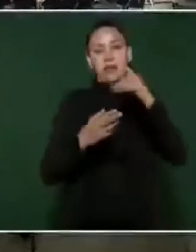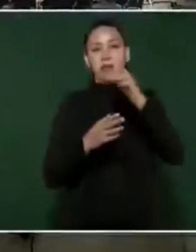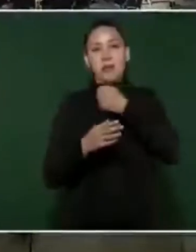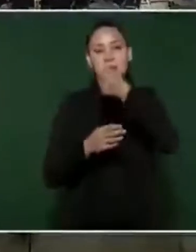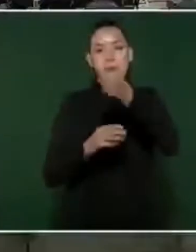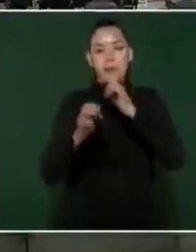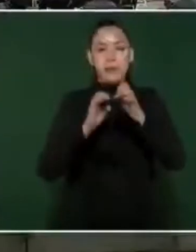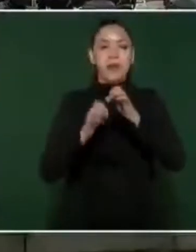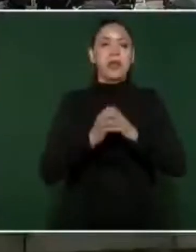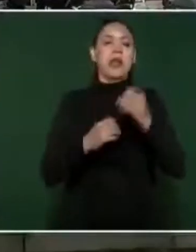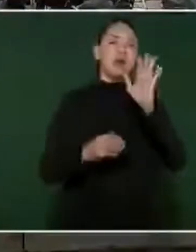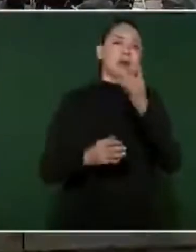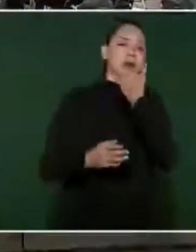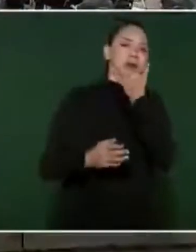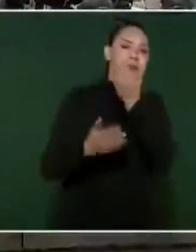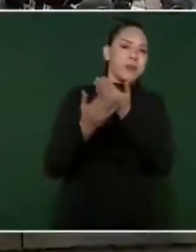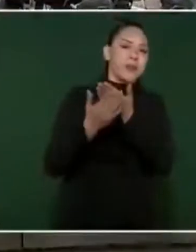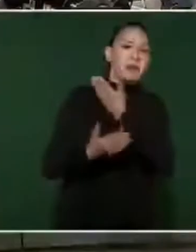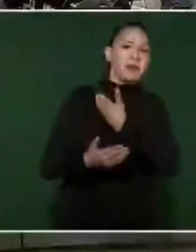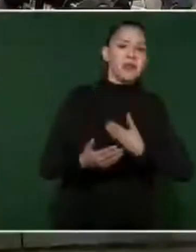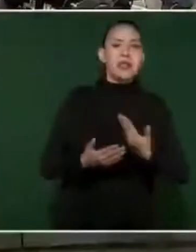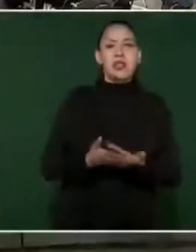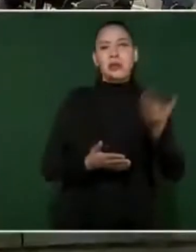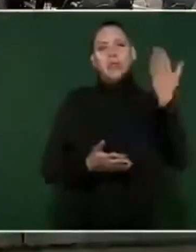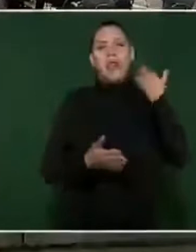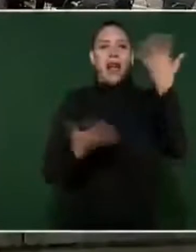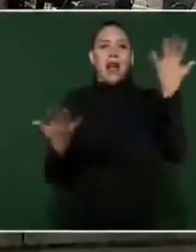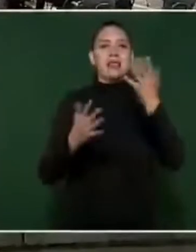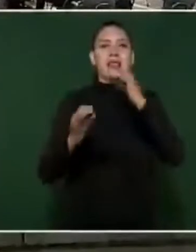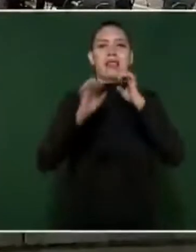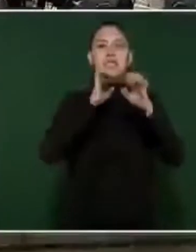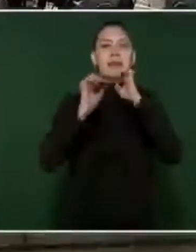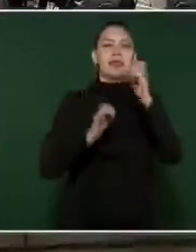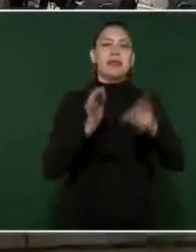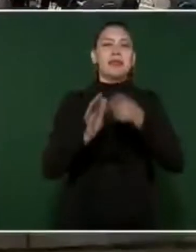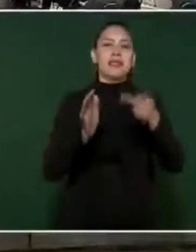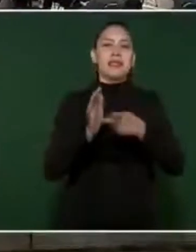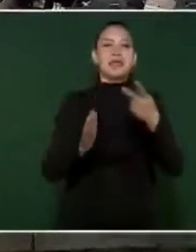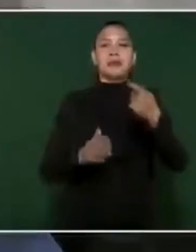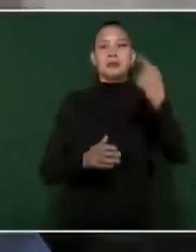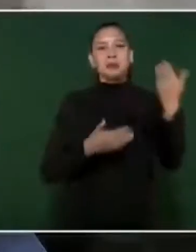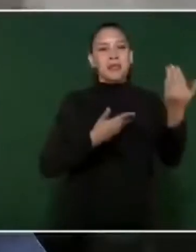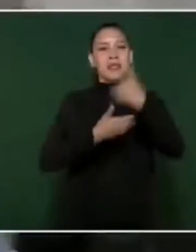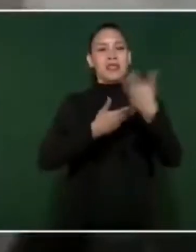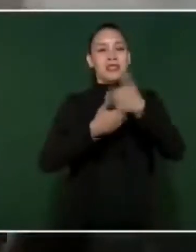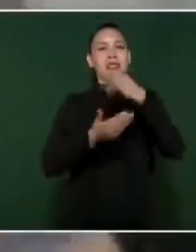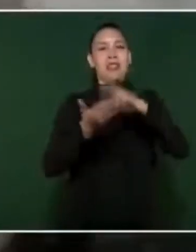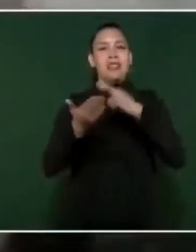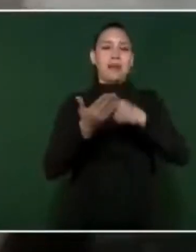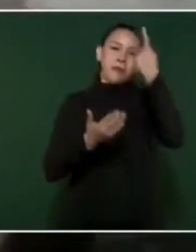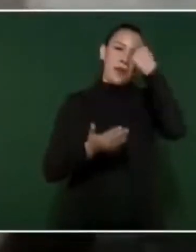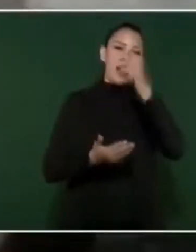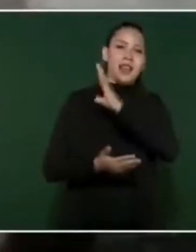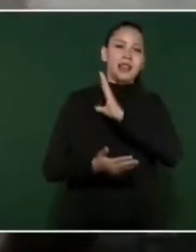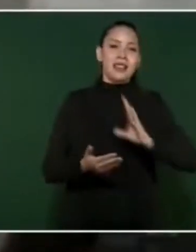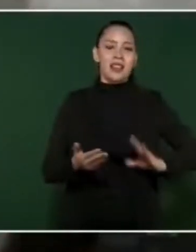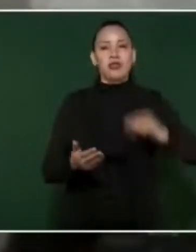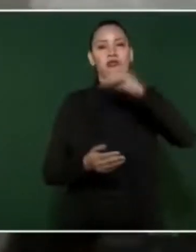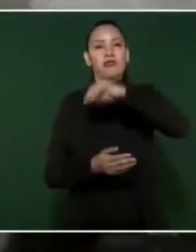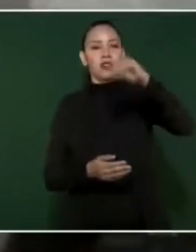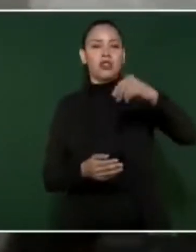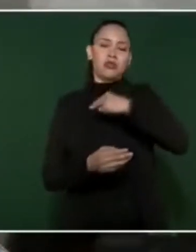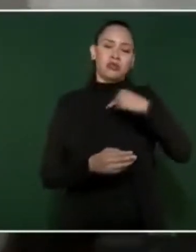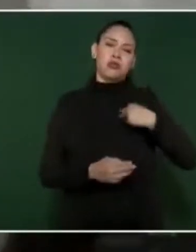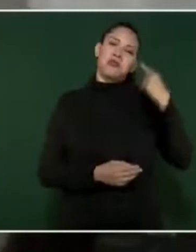presidente, en varias ocasiones yo la entrevisté en la radio, allá en la frontera con usted, fue candidato en varios tiempos de campañas. Nos pareció una persona